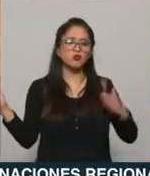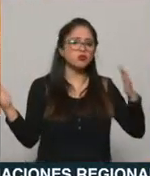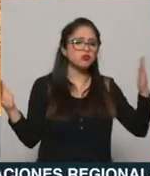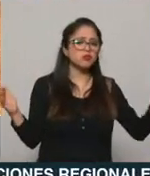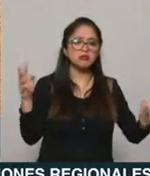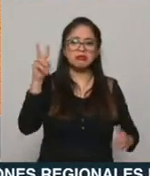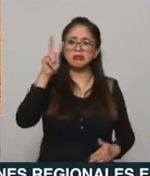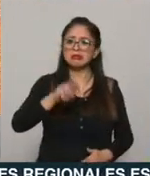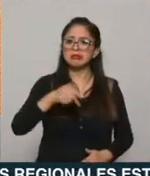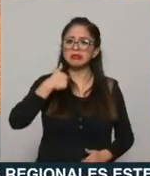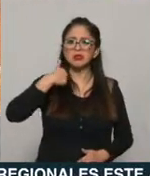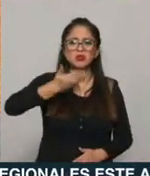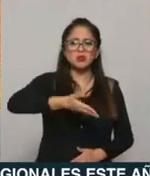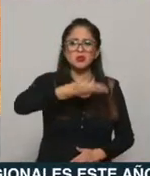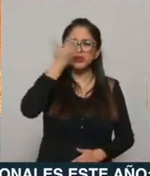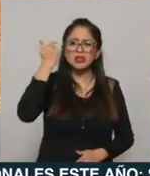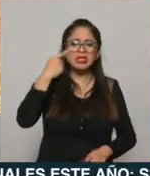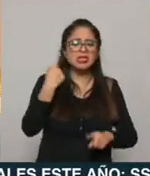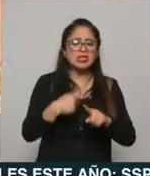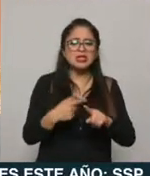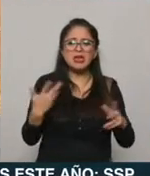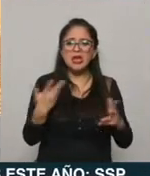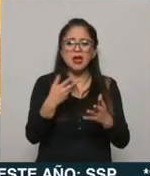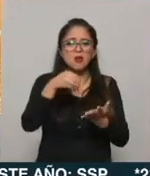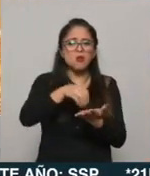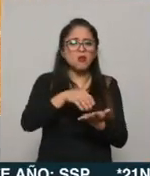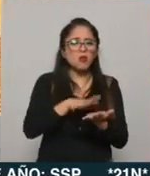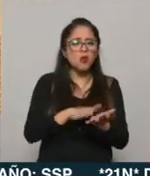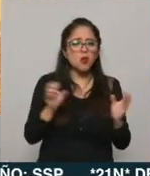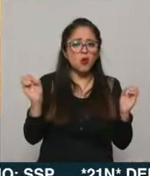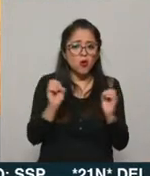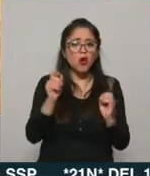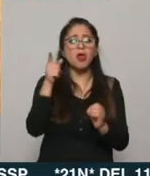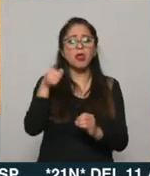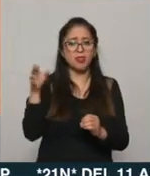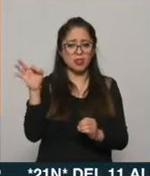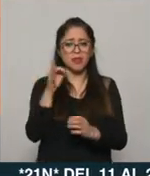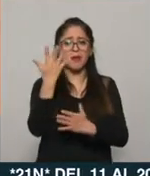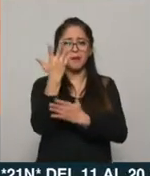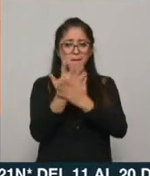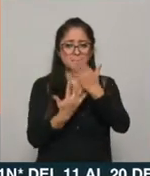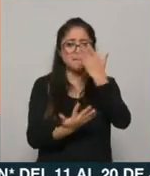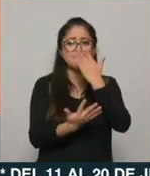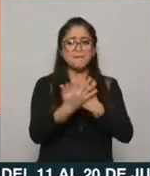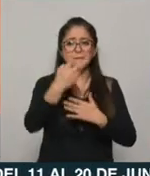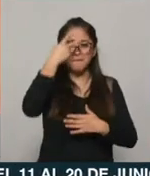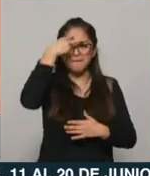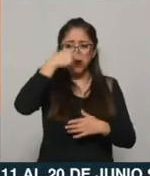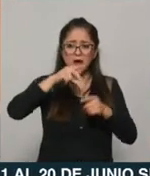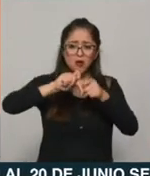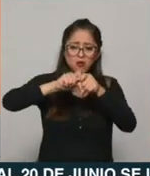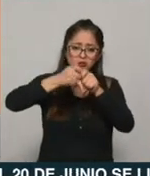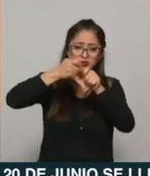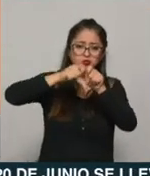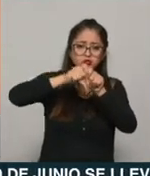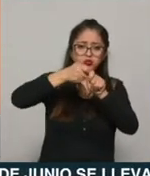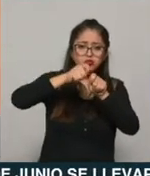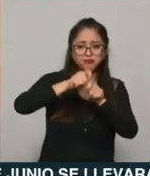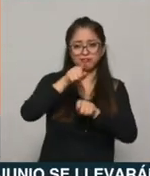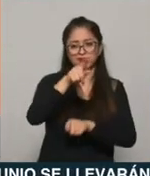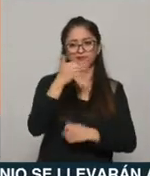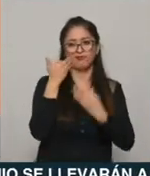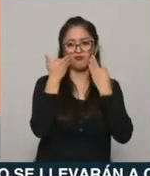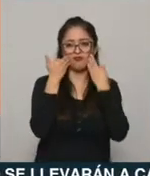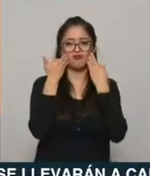quién lo hizo y no hay nada registrado, pero de que fueron artesanos mexicanos, lo podemos ver, lo